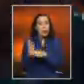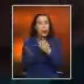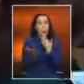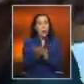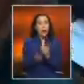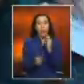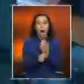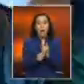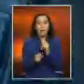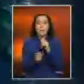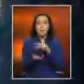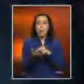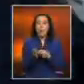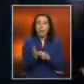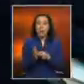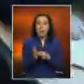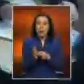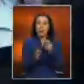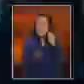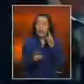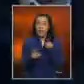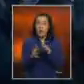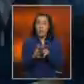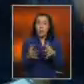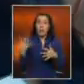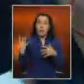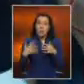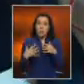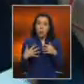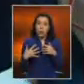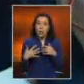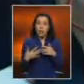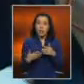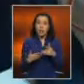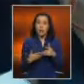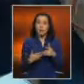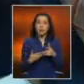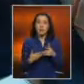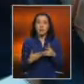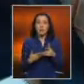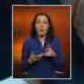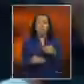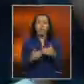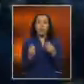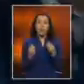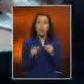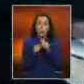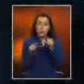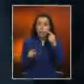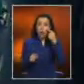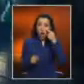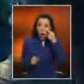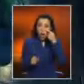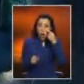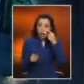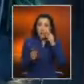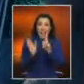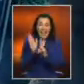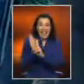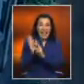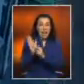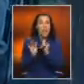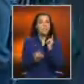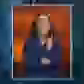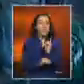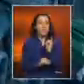surge un problema, se sabe cómo. Eso es tremendamente importante, que funciona bien. ¿Ustedes conocen eso? ¿Conocen las reglas?